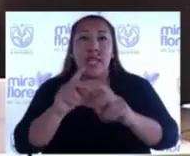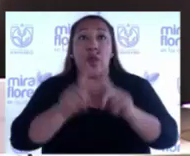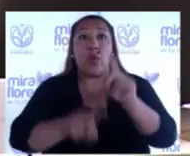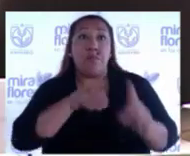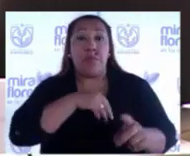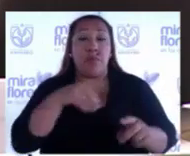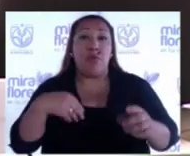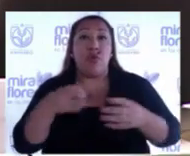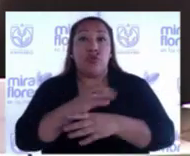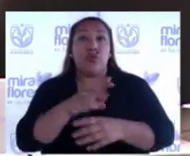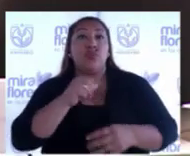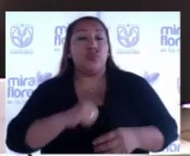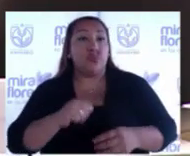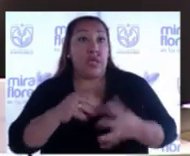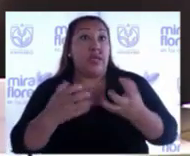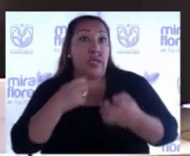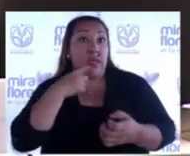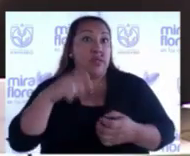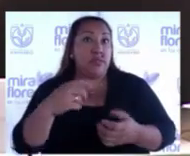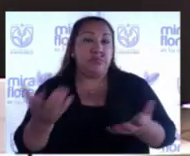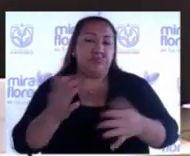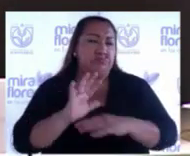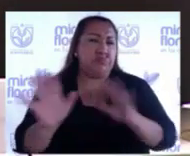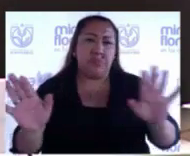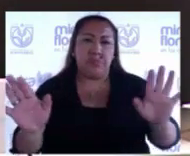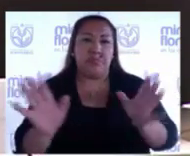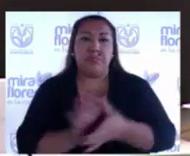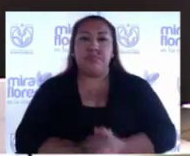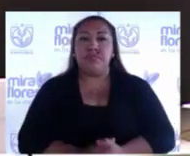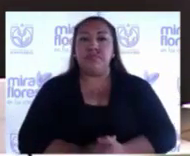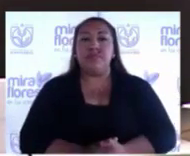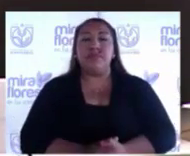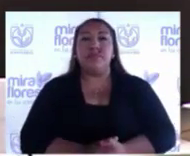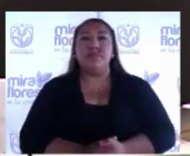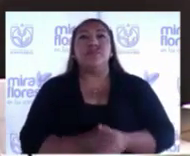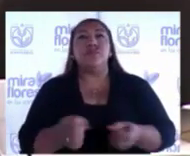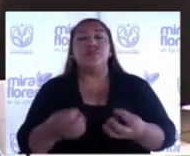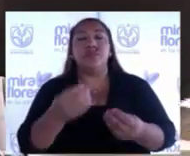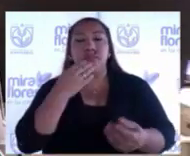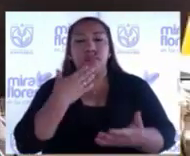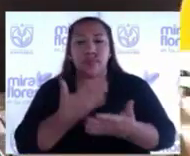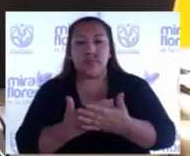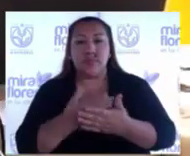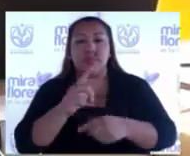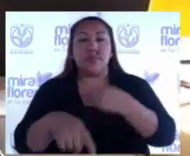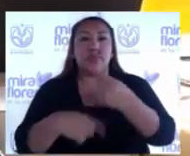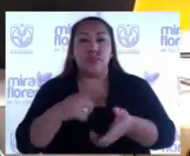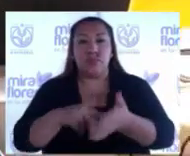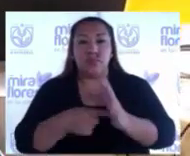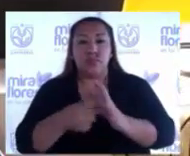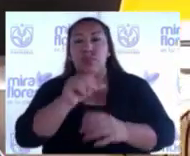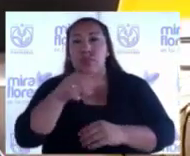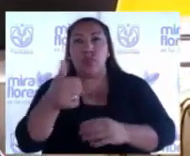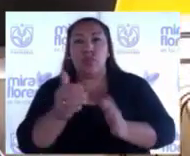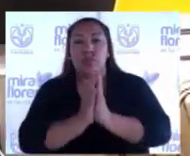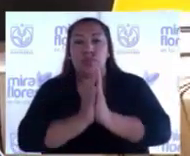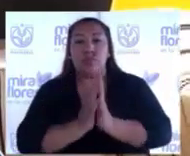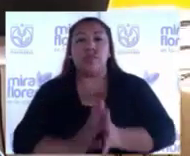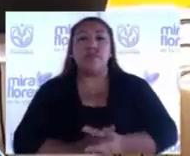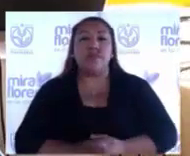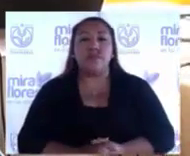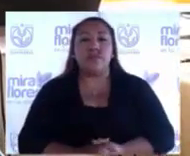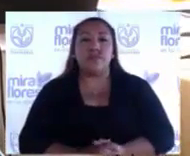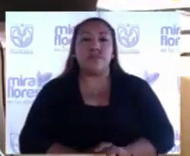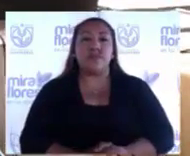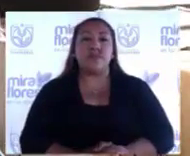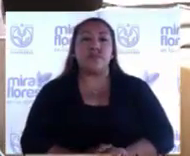del Consejo Municipal quisiera requerirlos. Es todo, señor alcalde. Muy bien, muchas gracias. Vamos al siguiente punto, por favor.